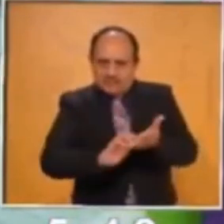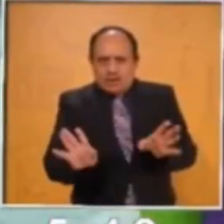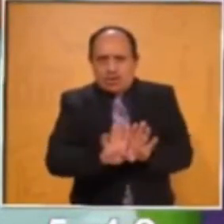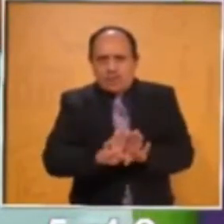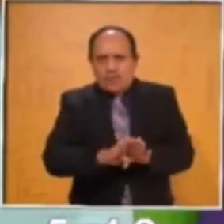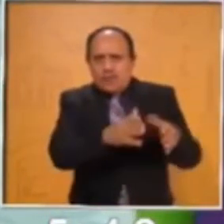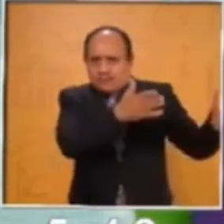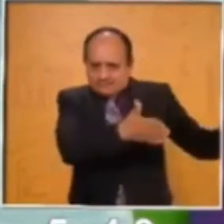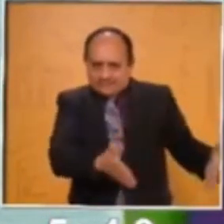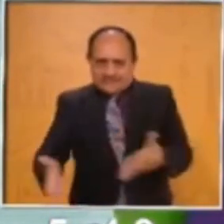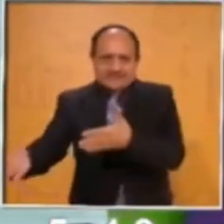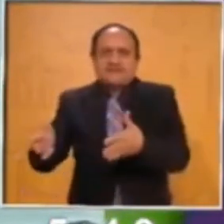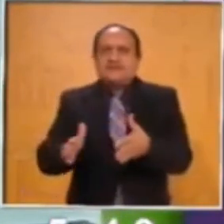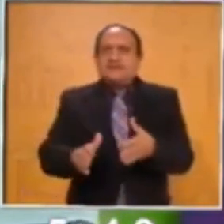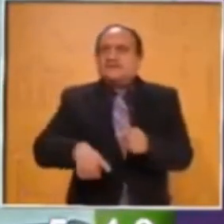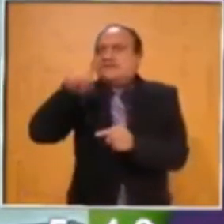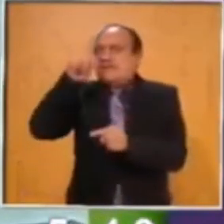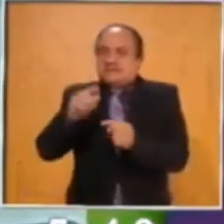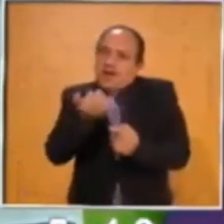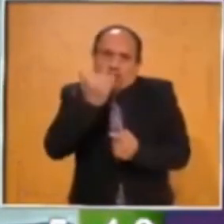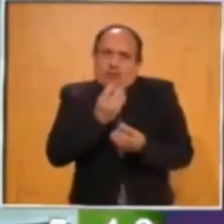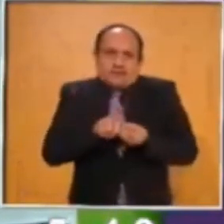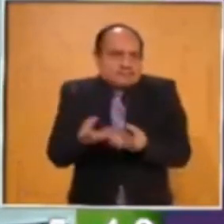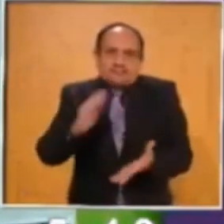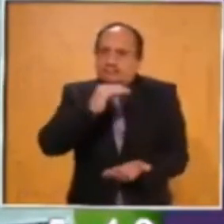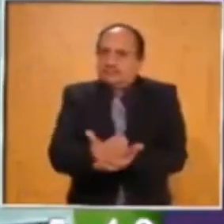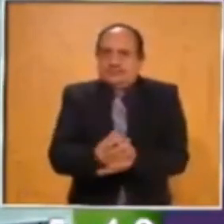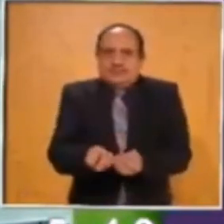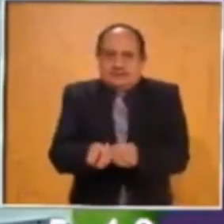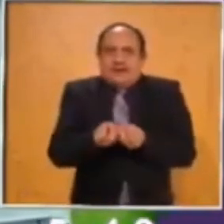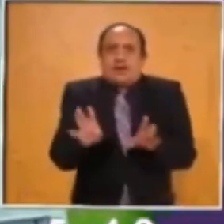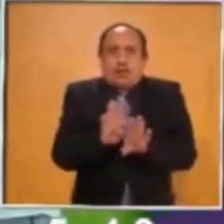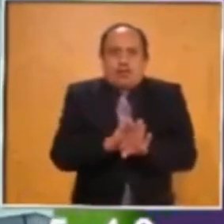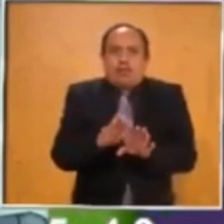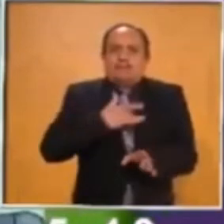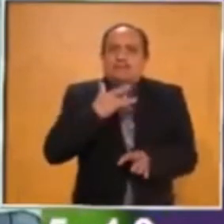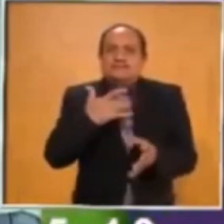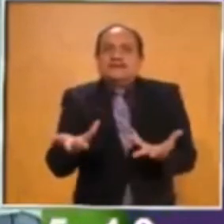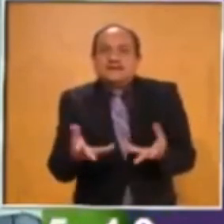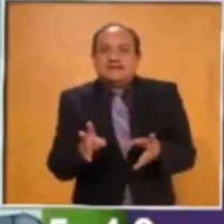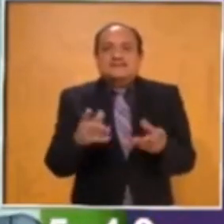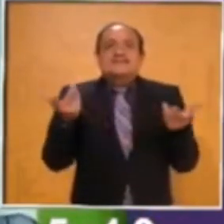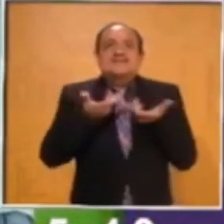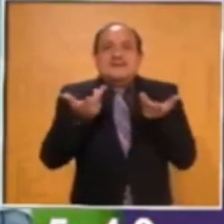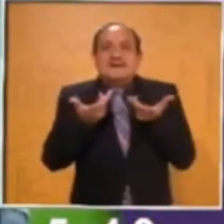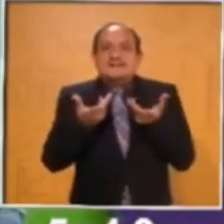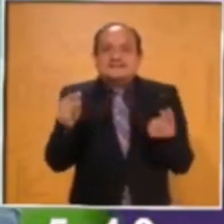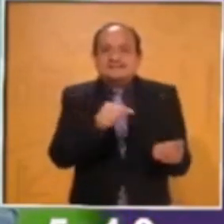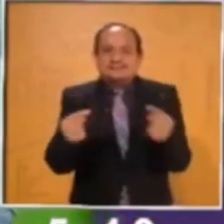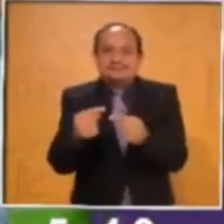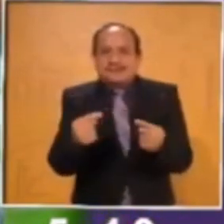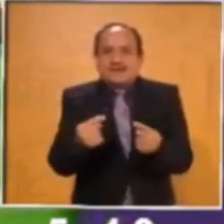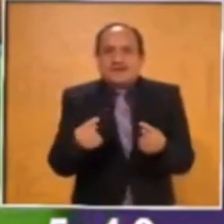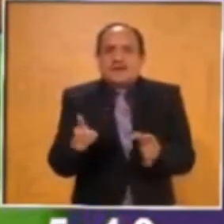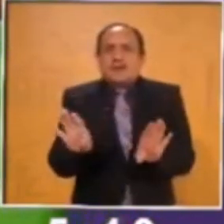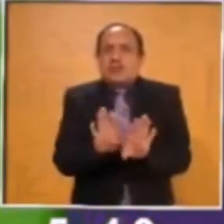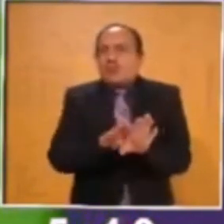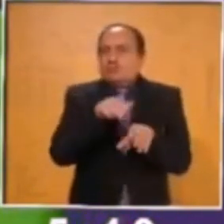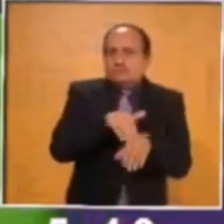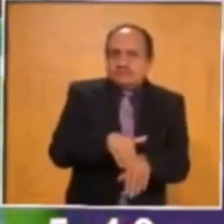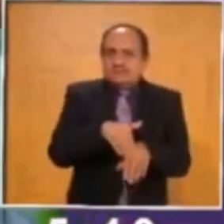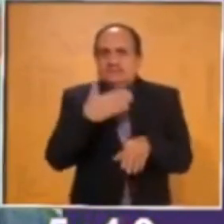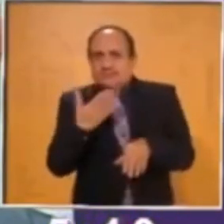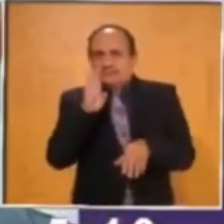él tratar de quitarles la comida para ver cuál va a ser la reacción y cómo se empiezan a comportar